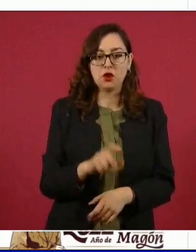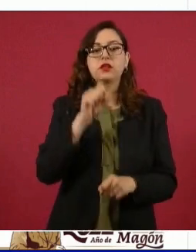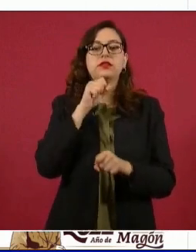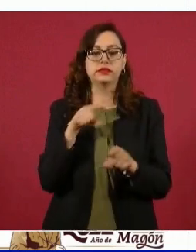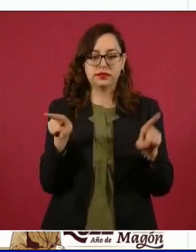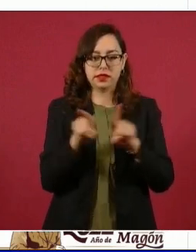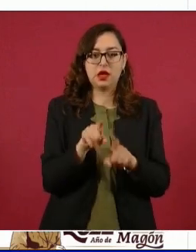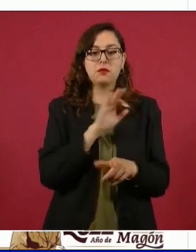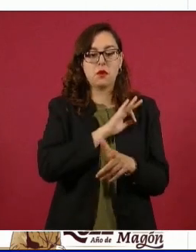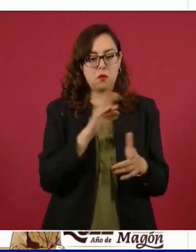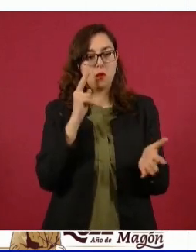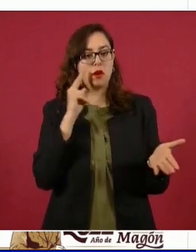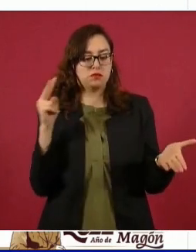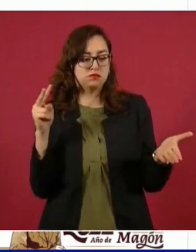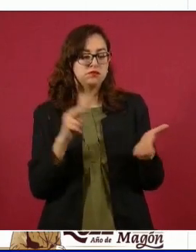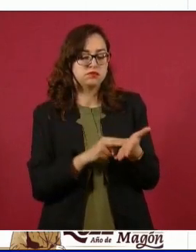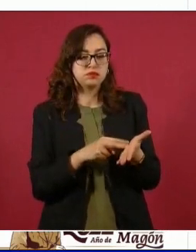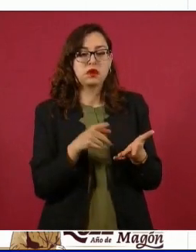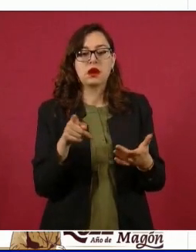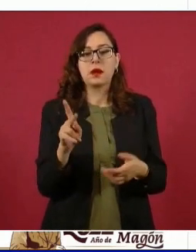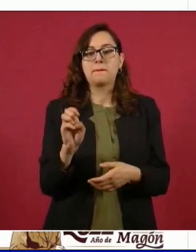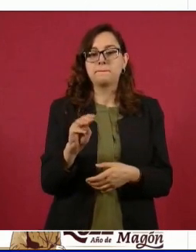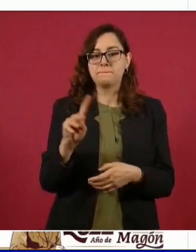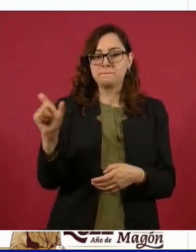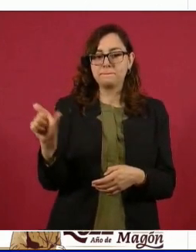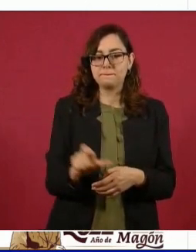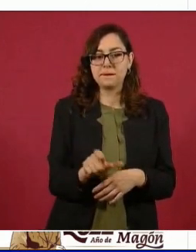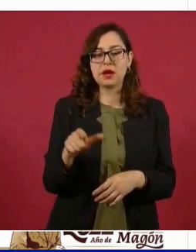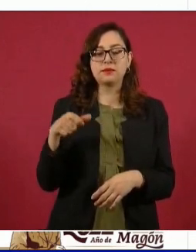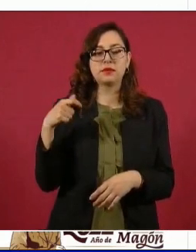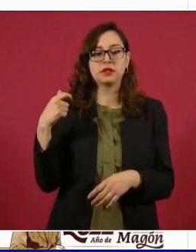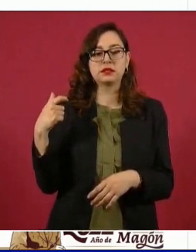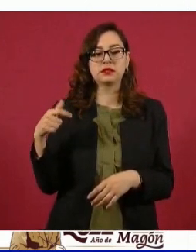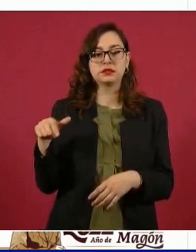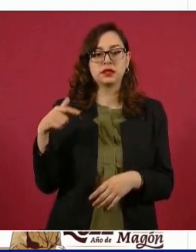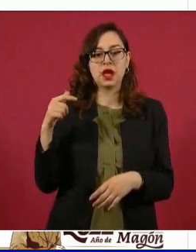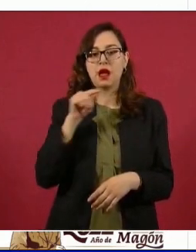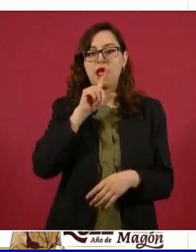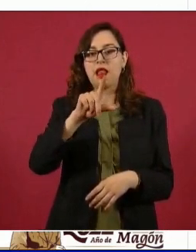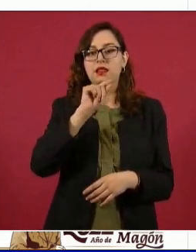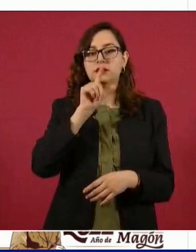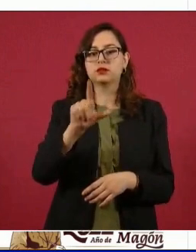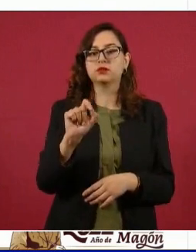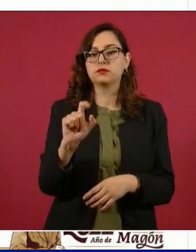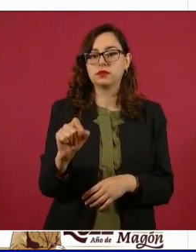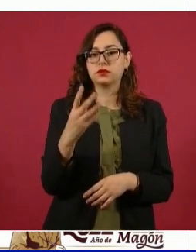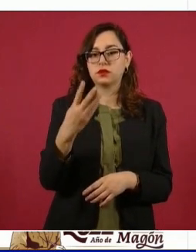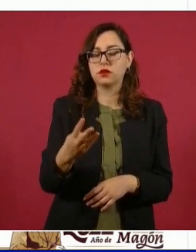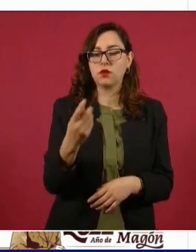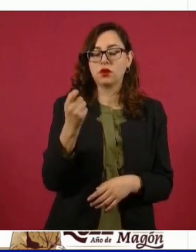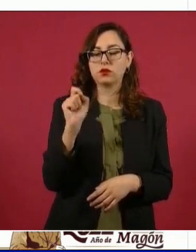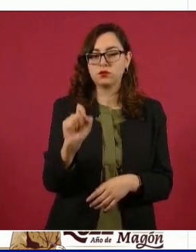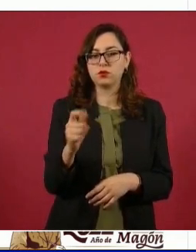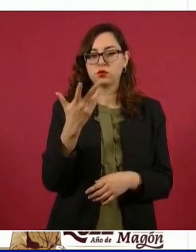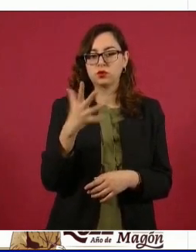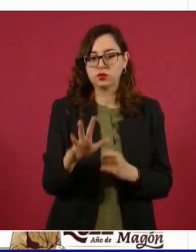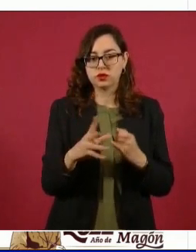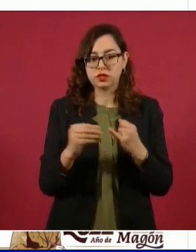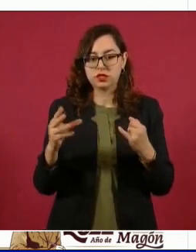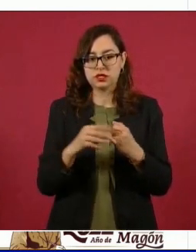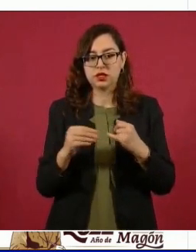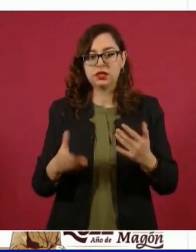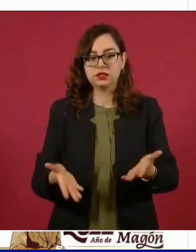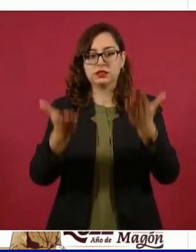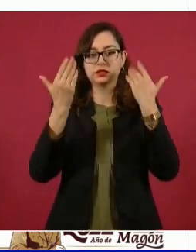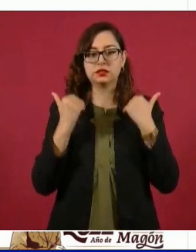tomar en cuenta el margen. Lo encontramos en franquicia Pemex de Jilotitlán, Jalisco, 24 pesos con 10 centavos, y franquicia BP